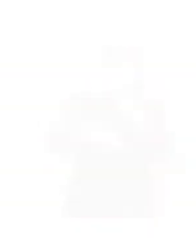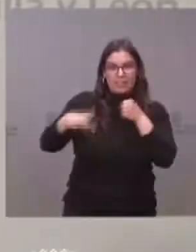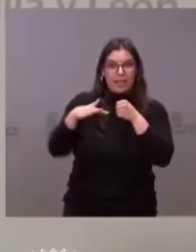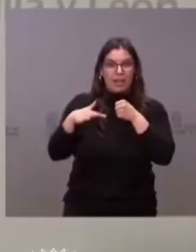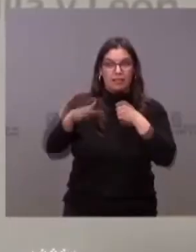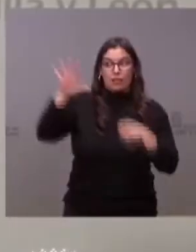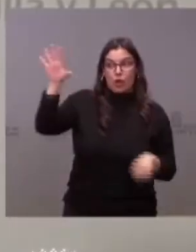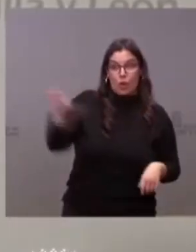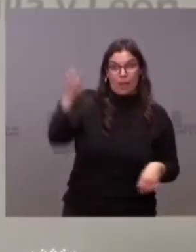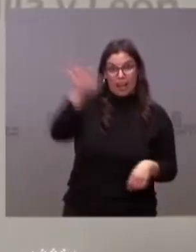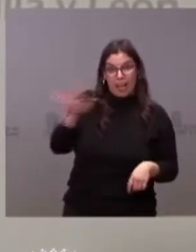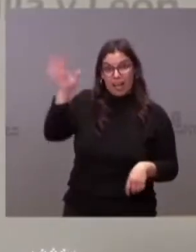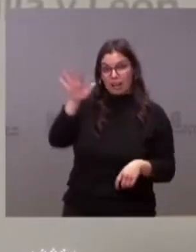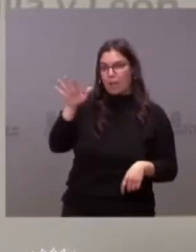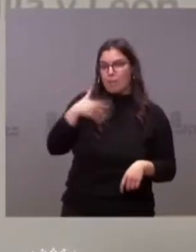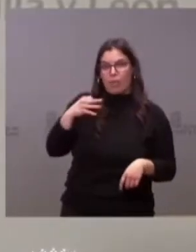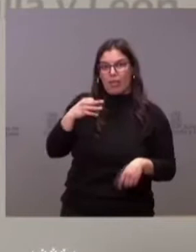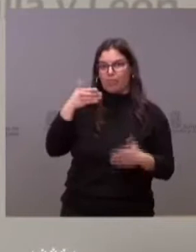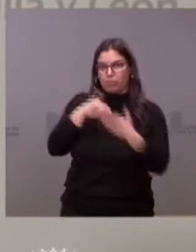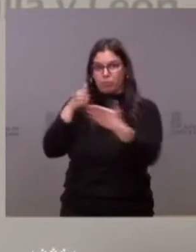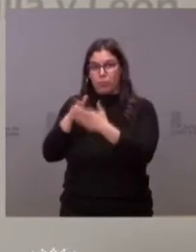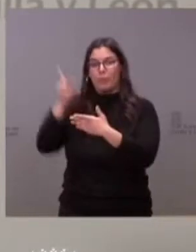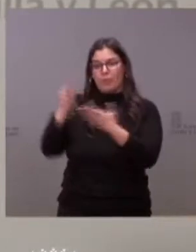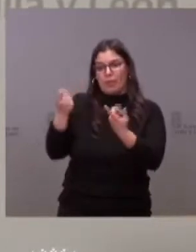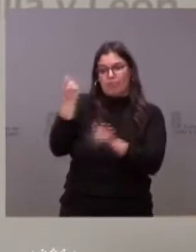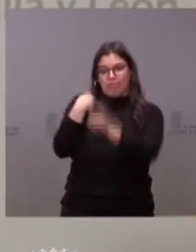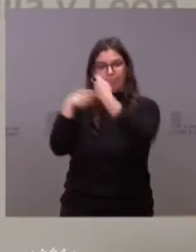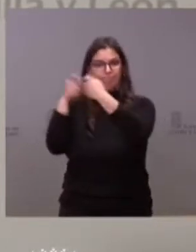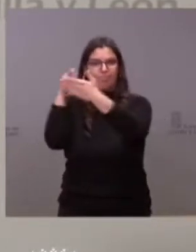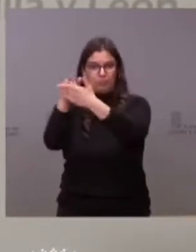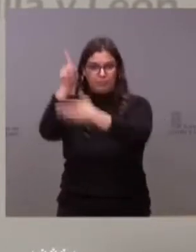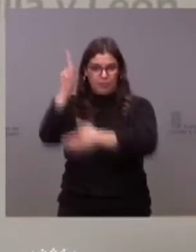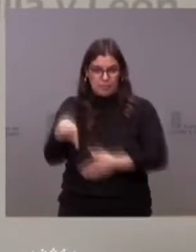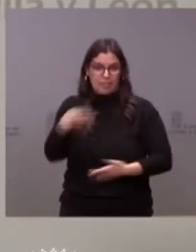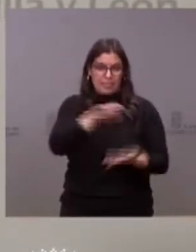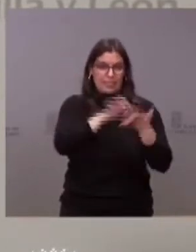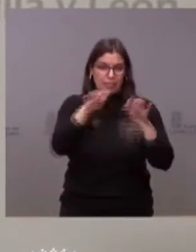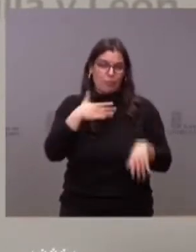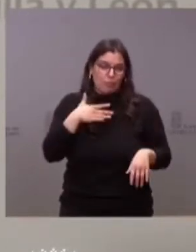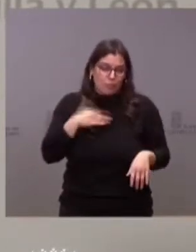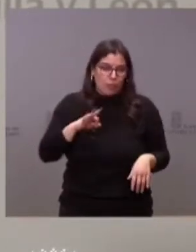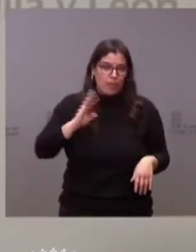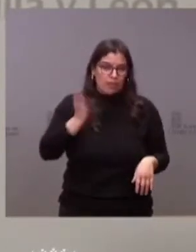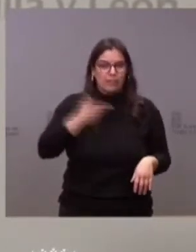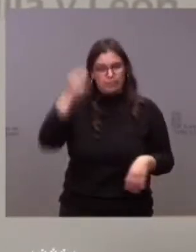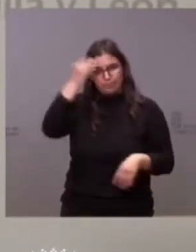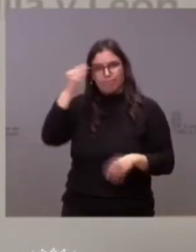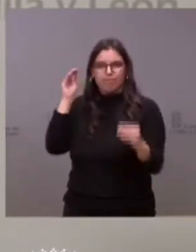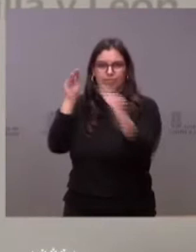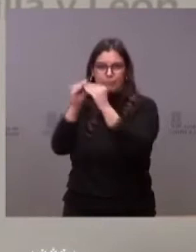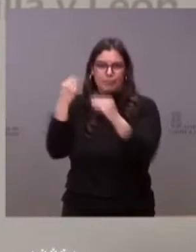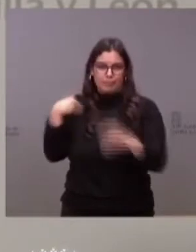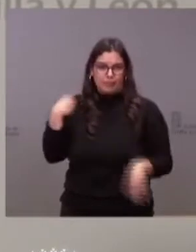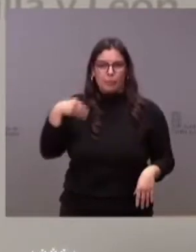económicas estaré geográfica como las gracias de exportación que era creciente que estábamos teniendo de Castilla y lo importante sí otros coincidimos